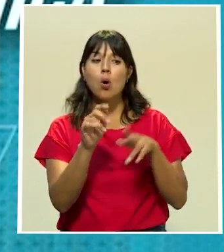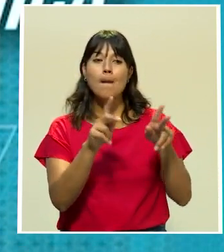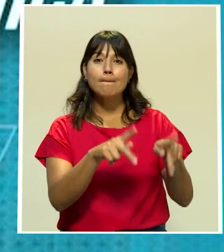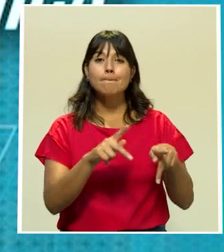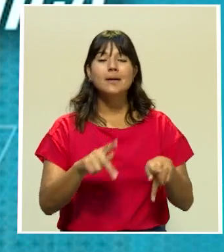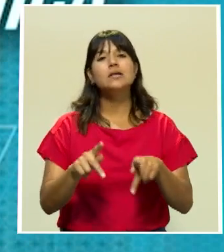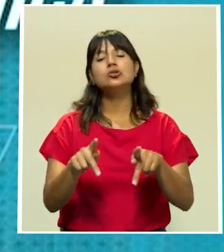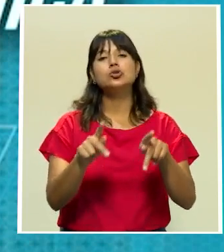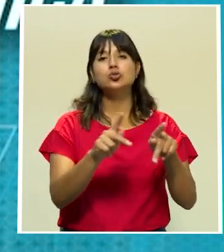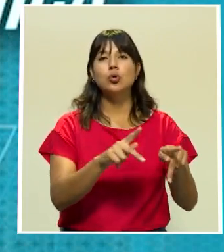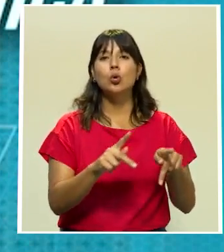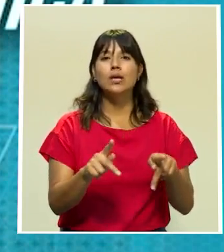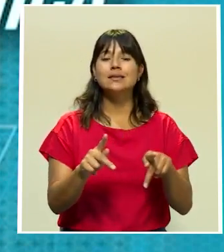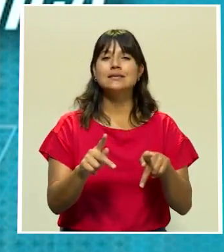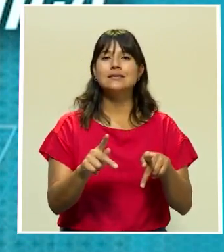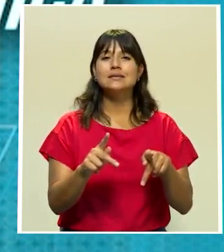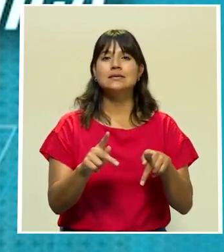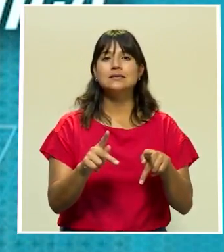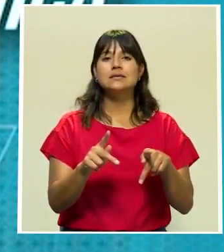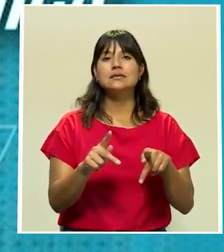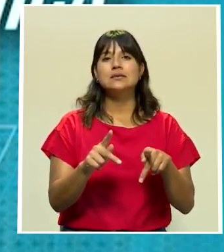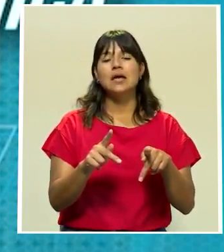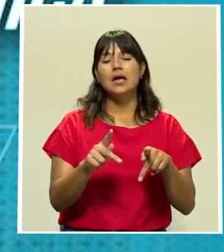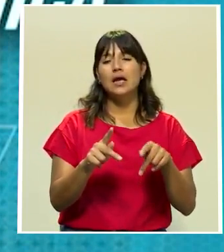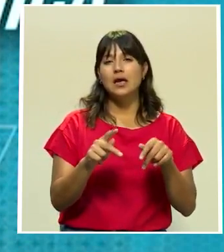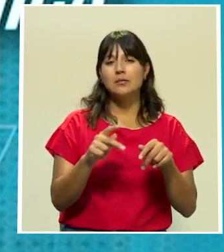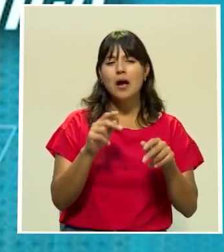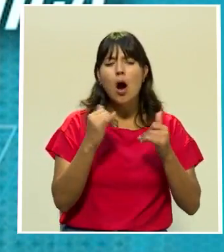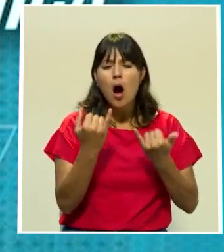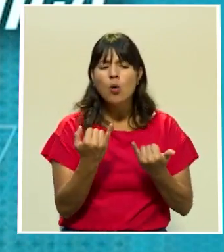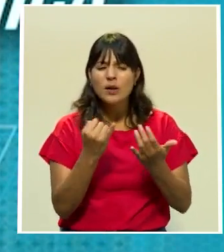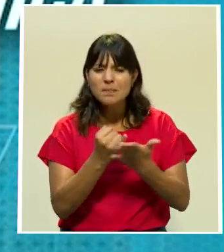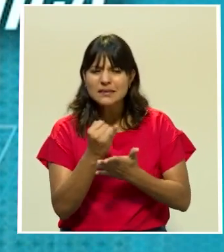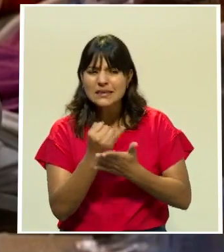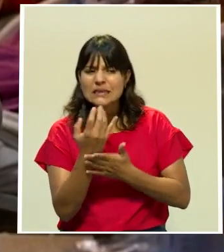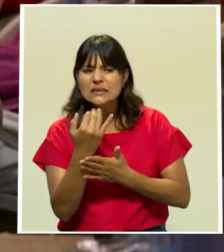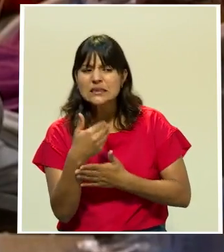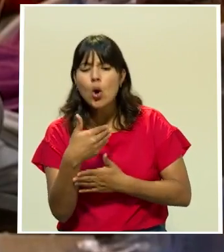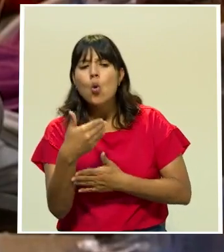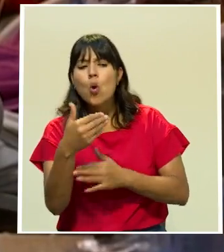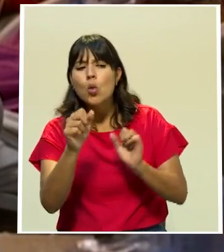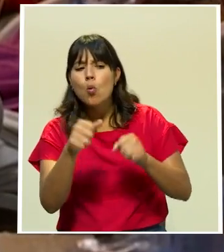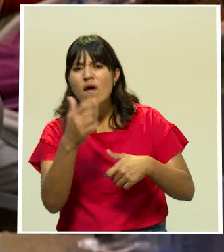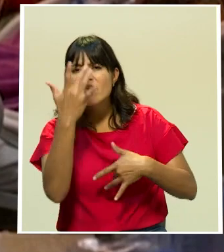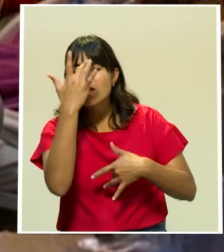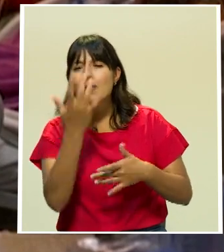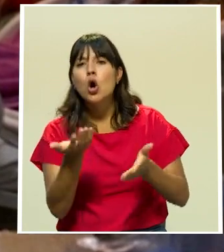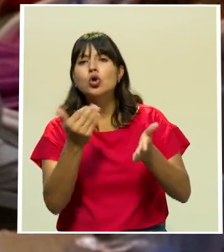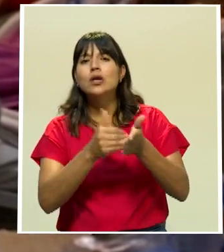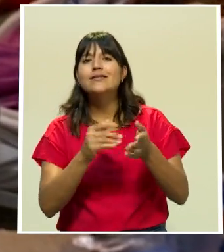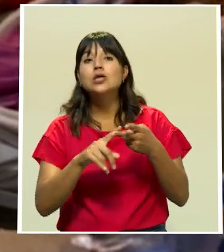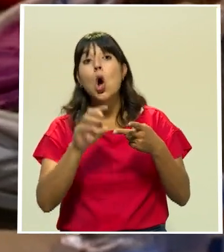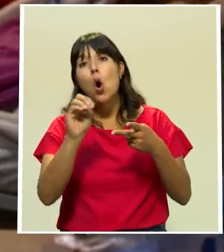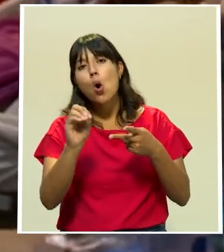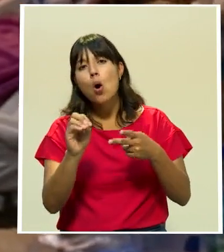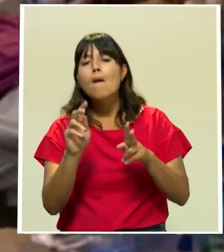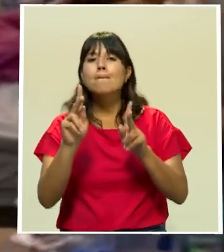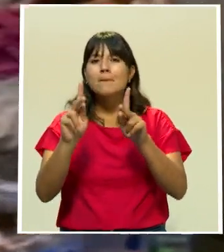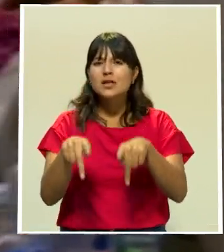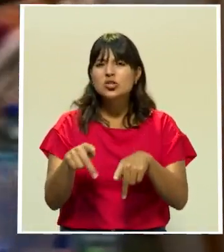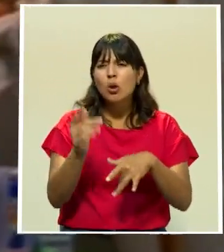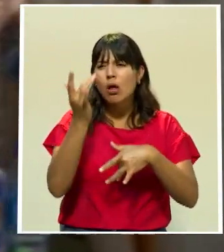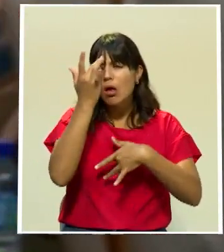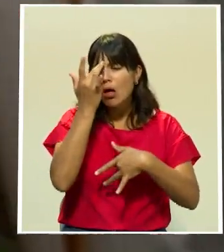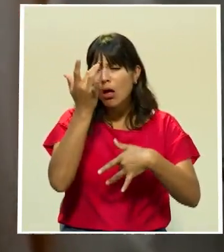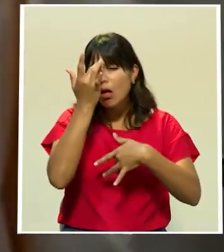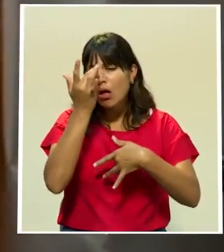personas que perduran por varias semanas con síntomas o presencia del virus. Según el epidemiólogo de la Universidad